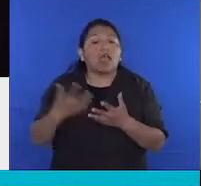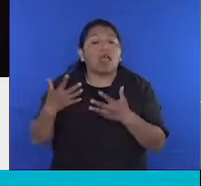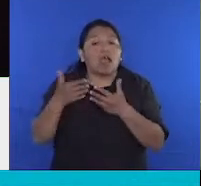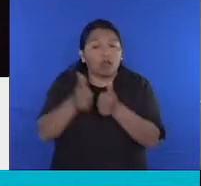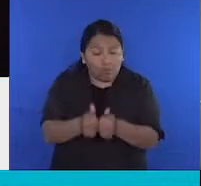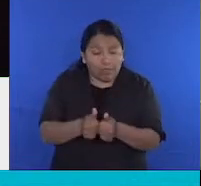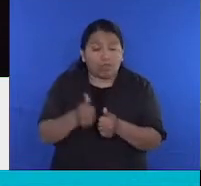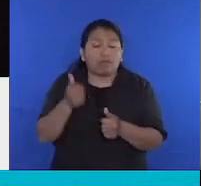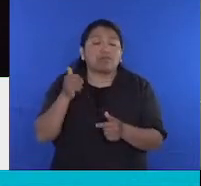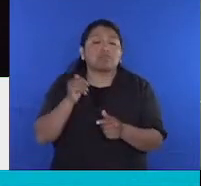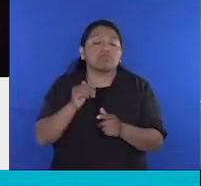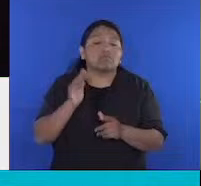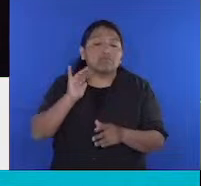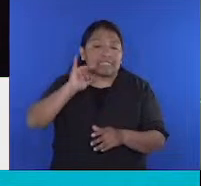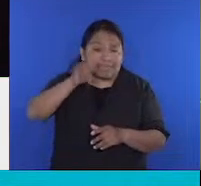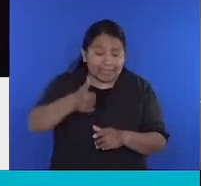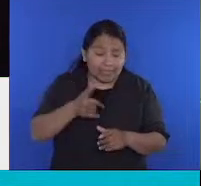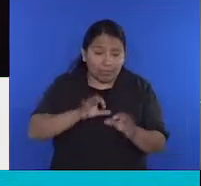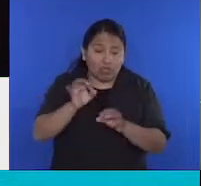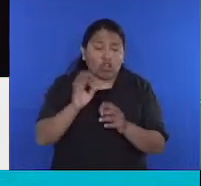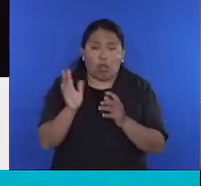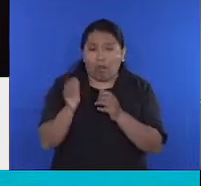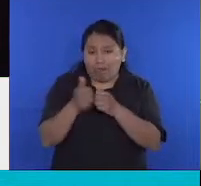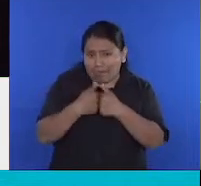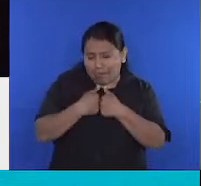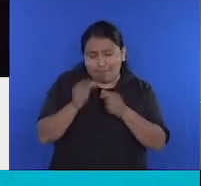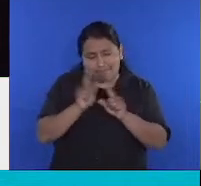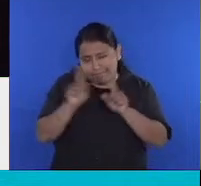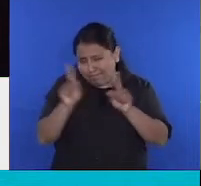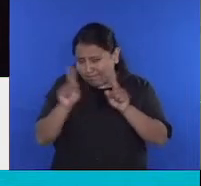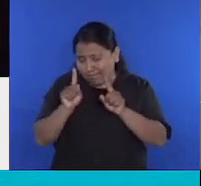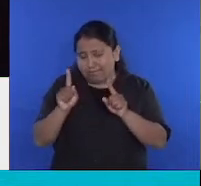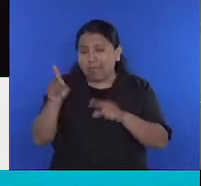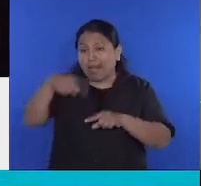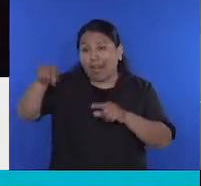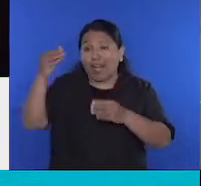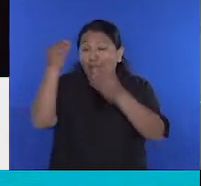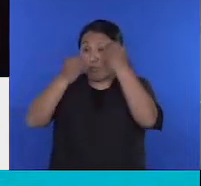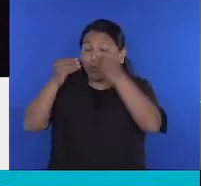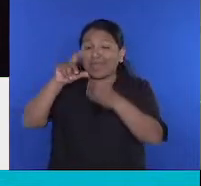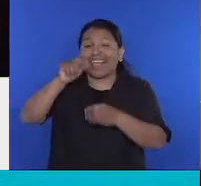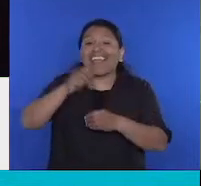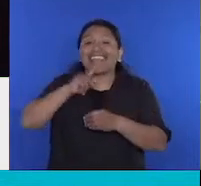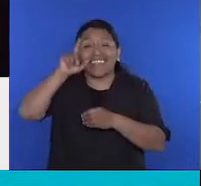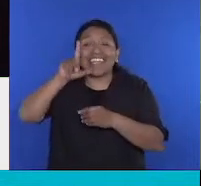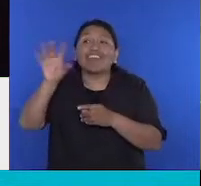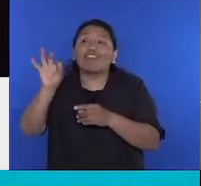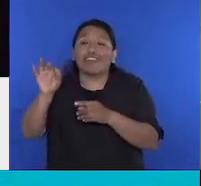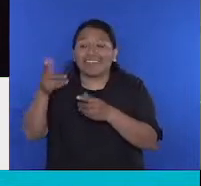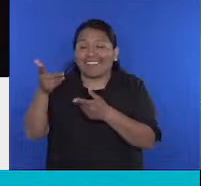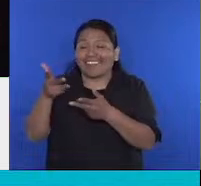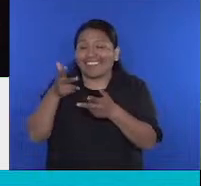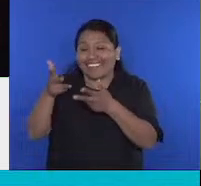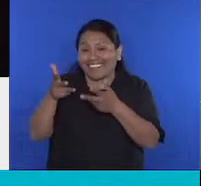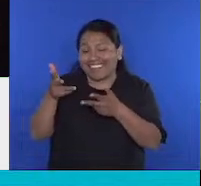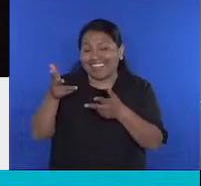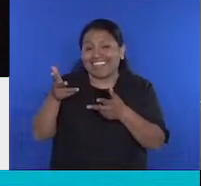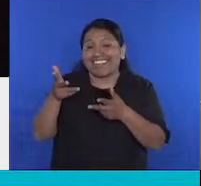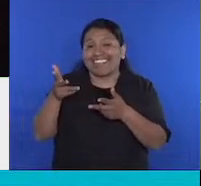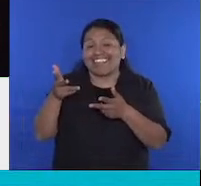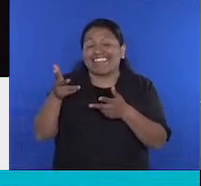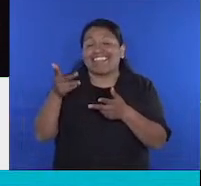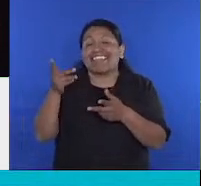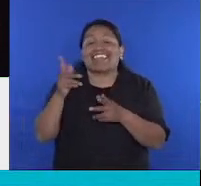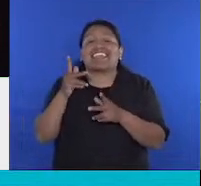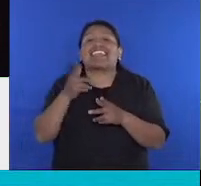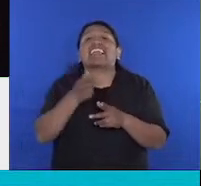nos escondemos para la preocupación del diputado Castelo, que quería el voto nominal. Le aclaro que los